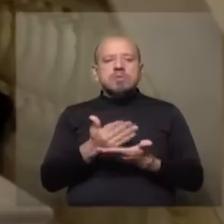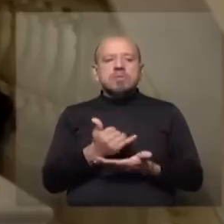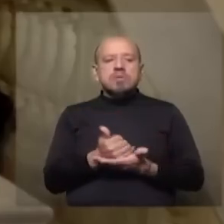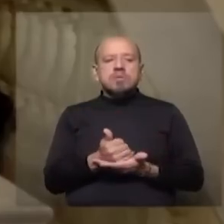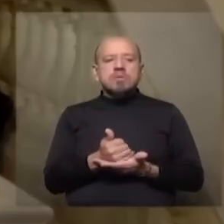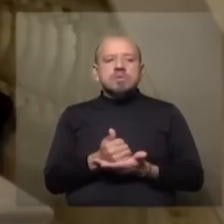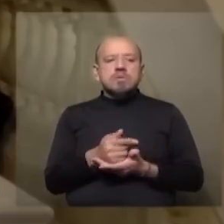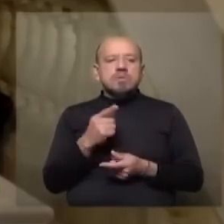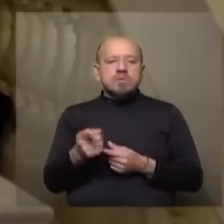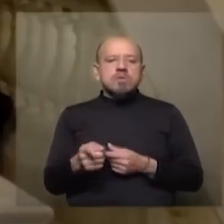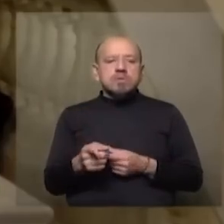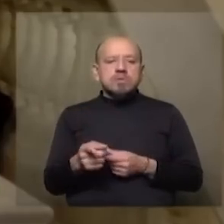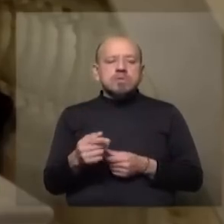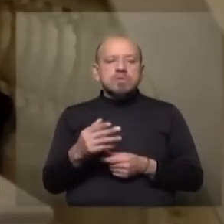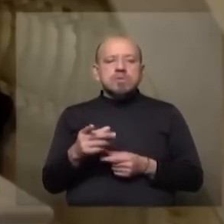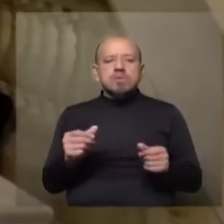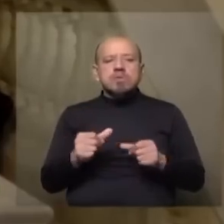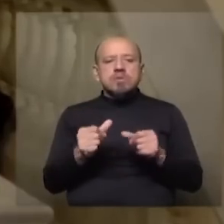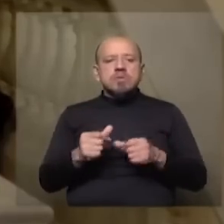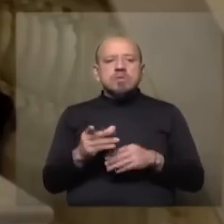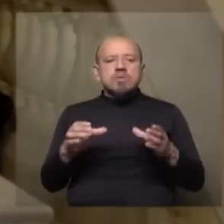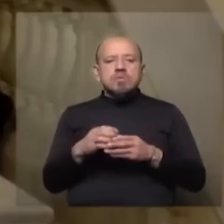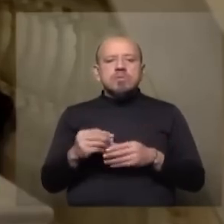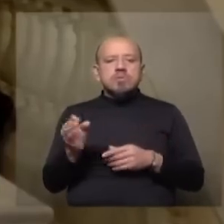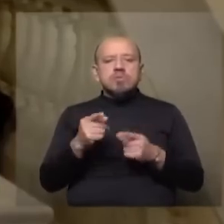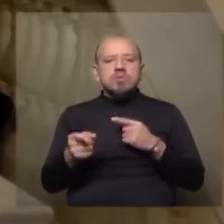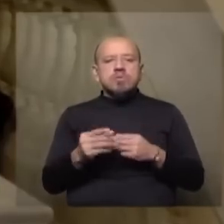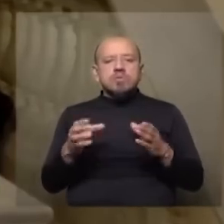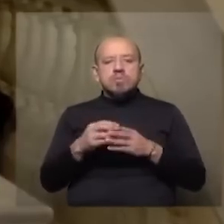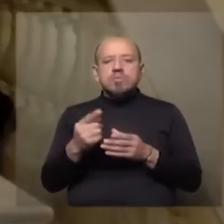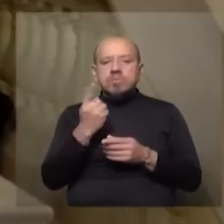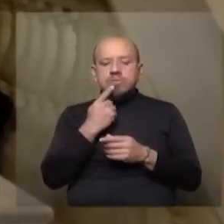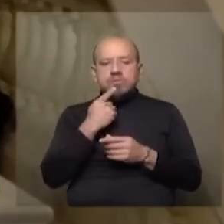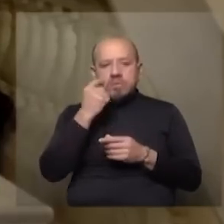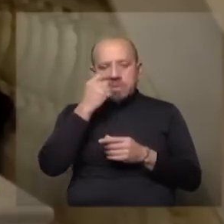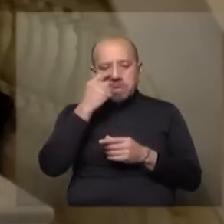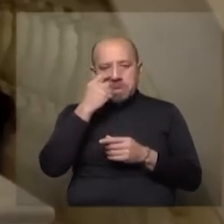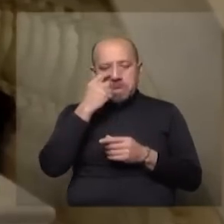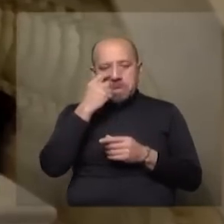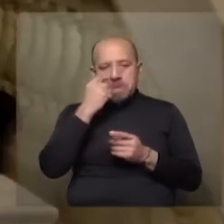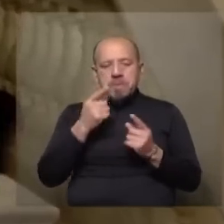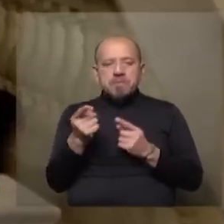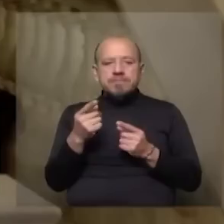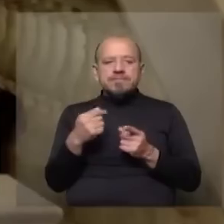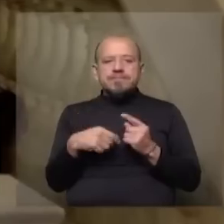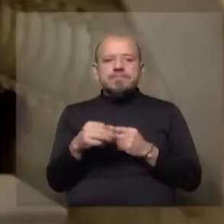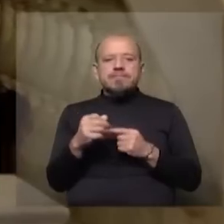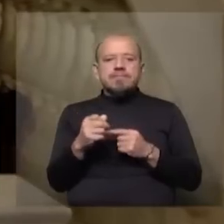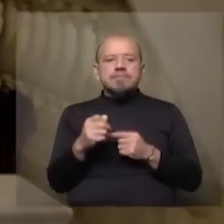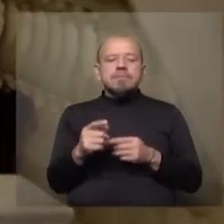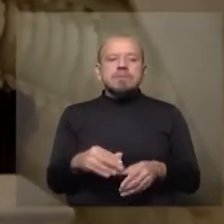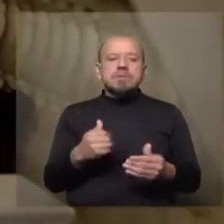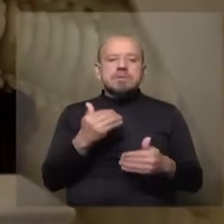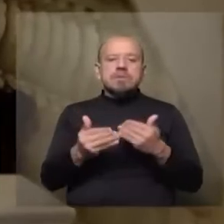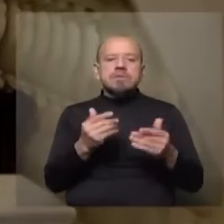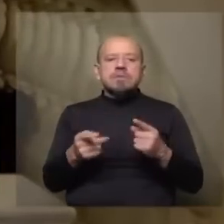en esa línea se conformó un grupo de trabajo de todos los partidos el cual nos toca integrar por el Partido Nacional con Pablo iturralde en el que se ha ido avanzando y se